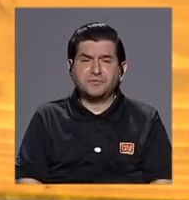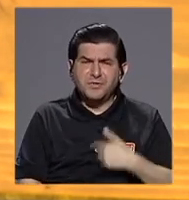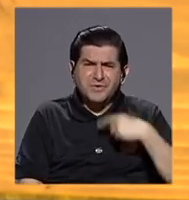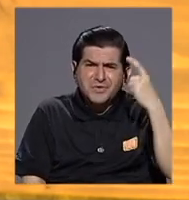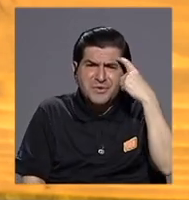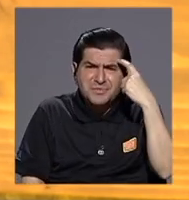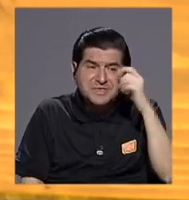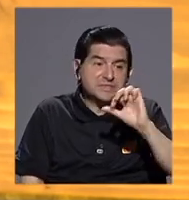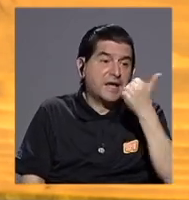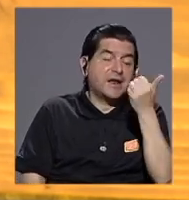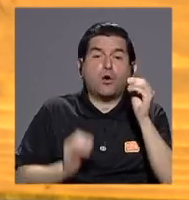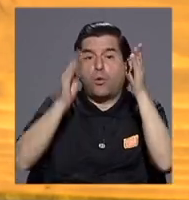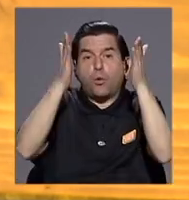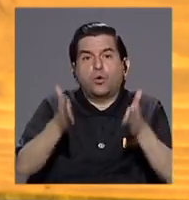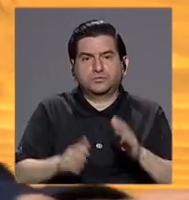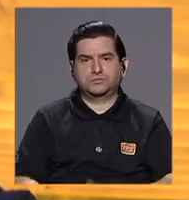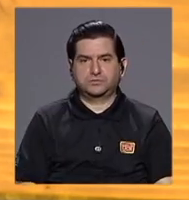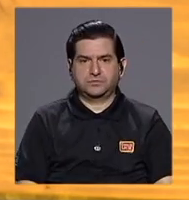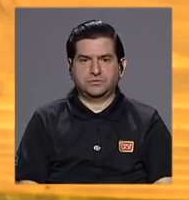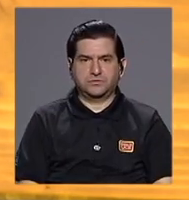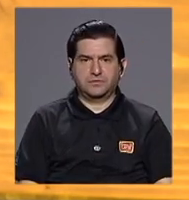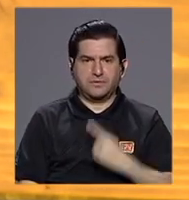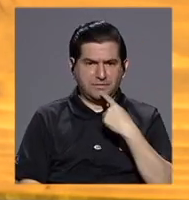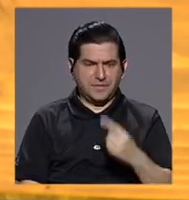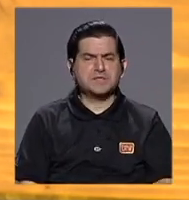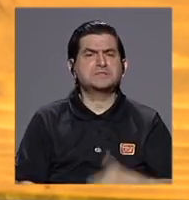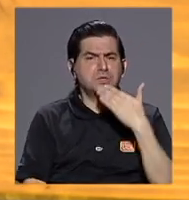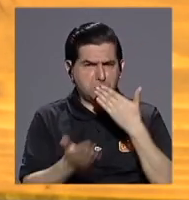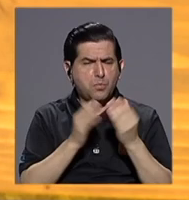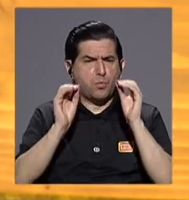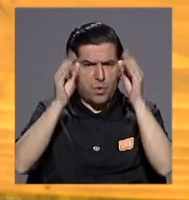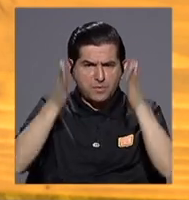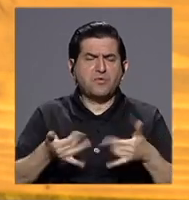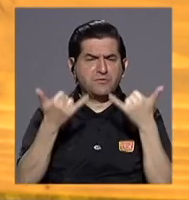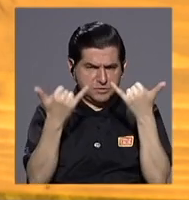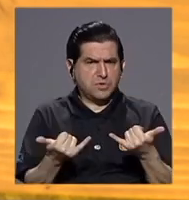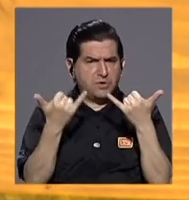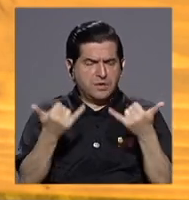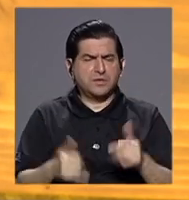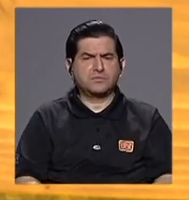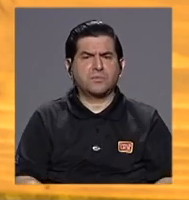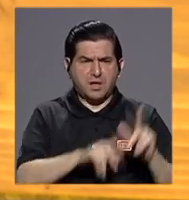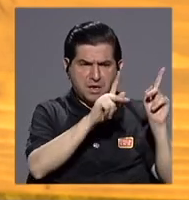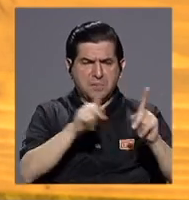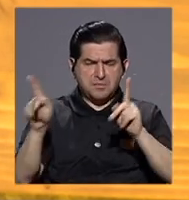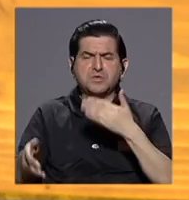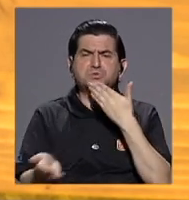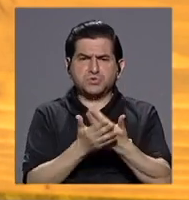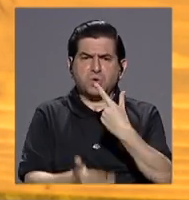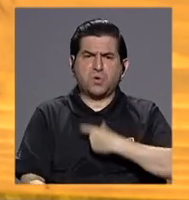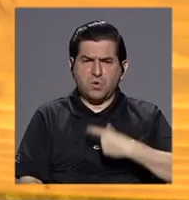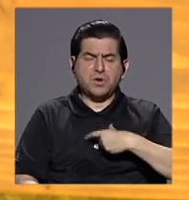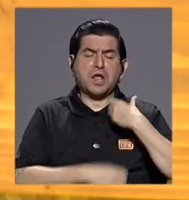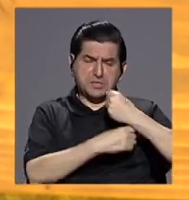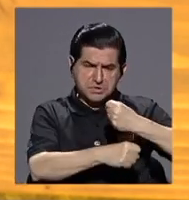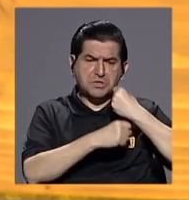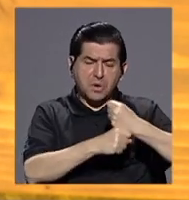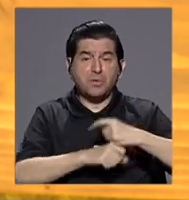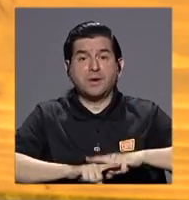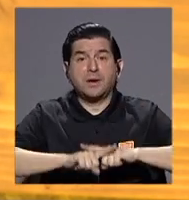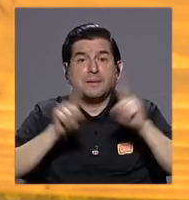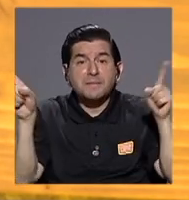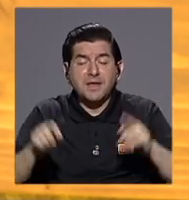pensaba en otros educadores. Debo decir que hay muchos muy buenos y hay gente bien intencionada que está en huelga.